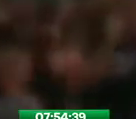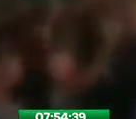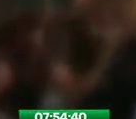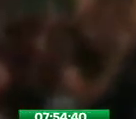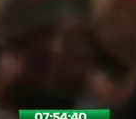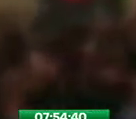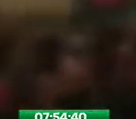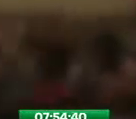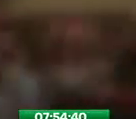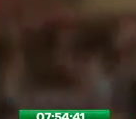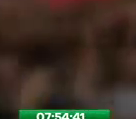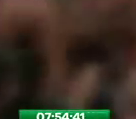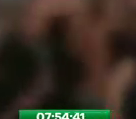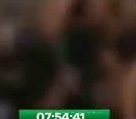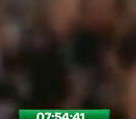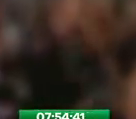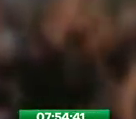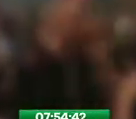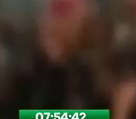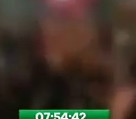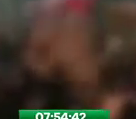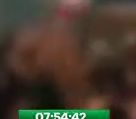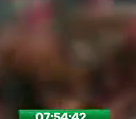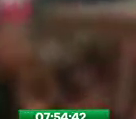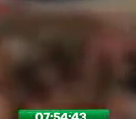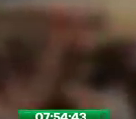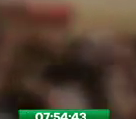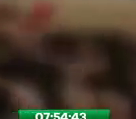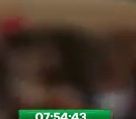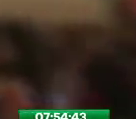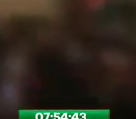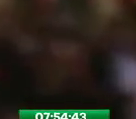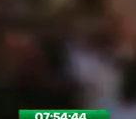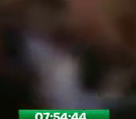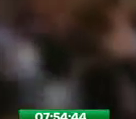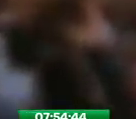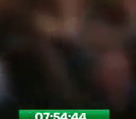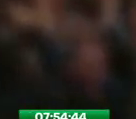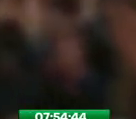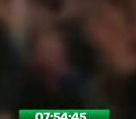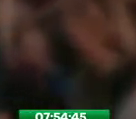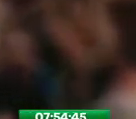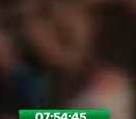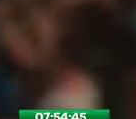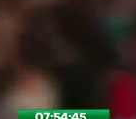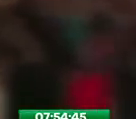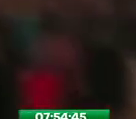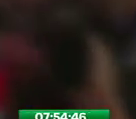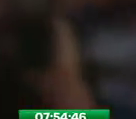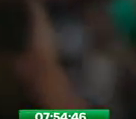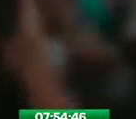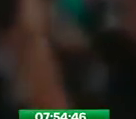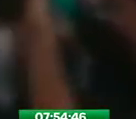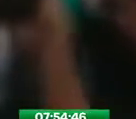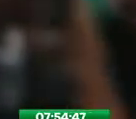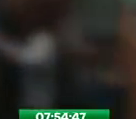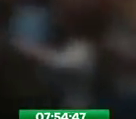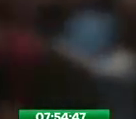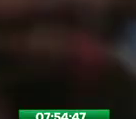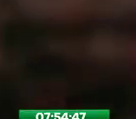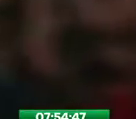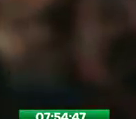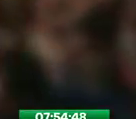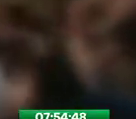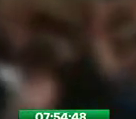13 días de protesta contra los políticos y la corrupción han sido más fuertes que el débil gobierno de Líbano. Y este martes el primer ministro